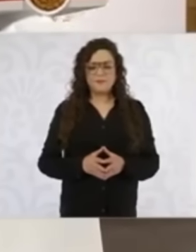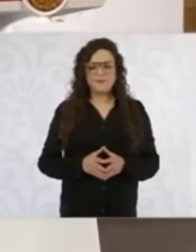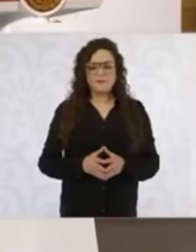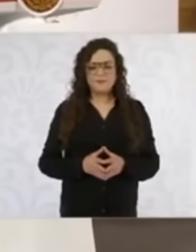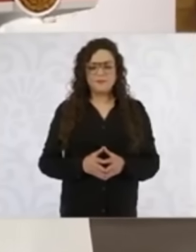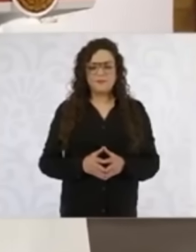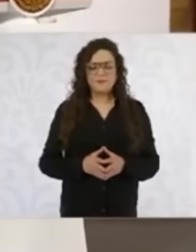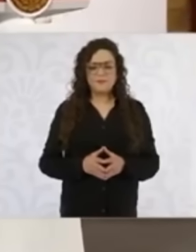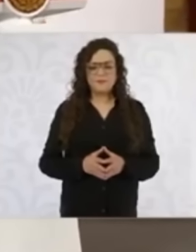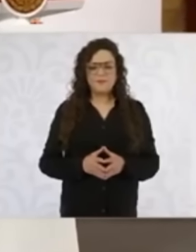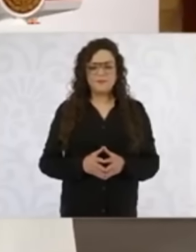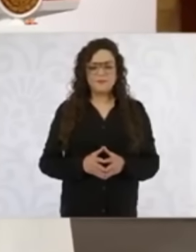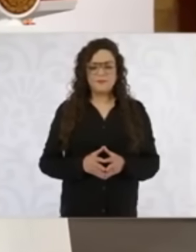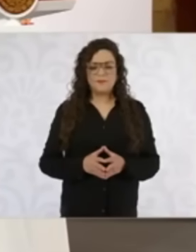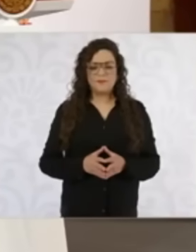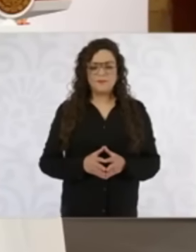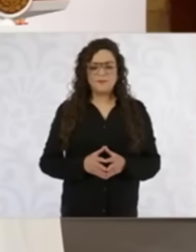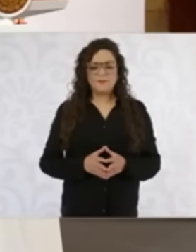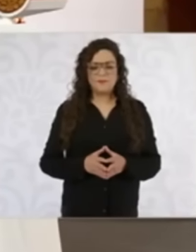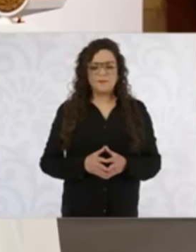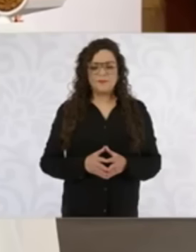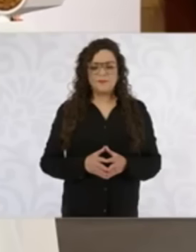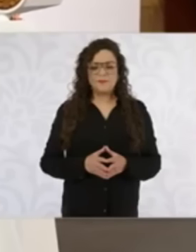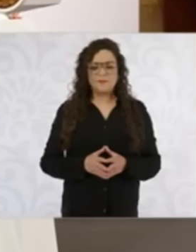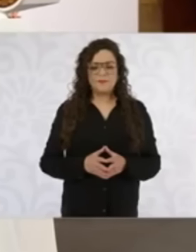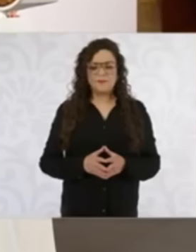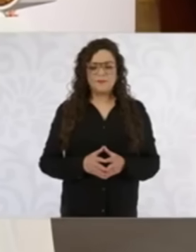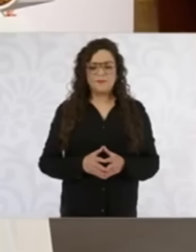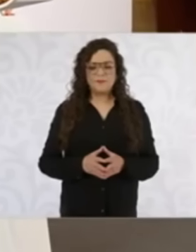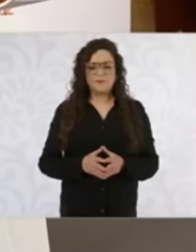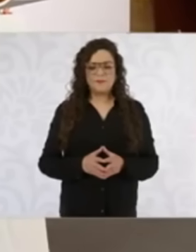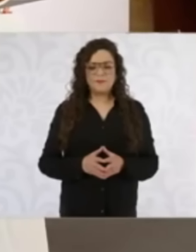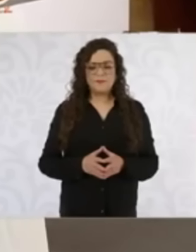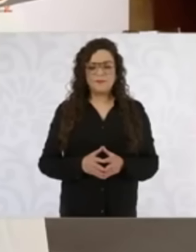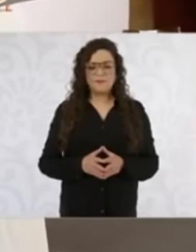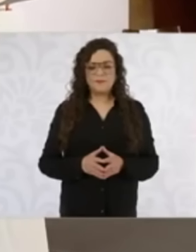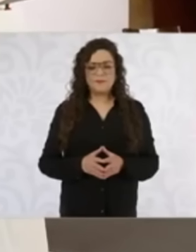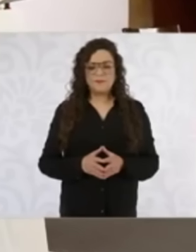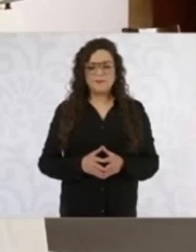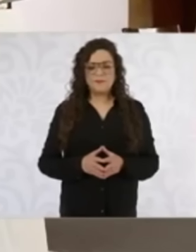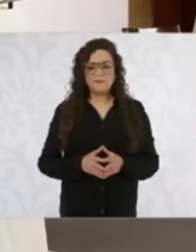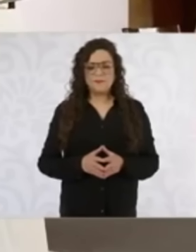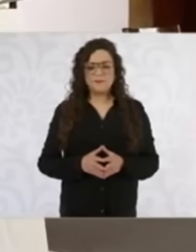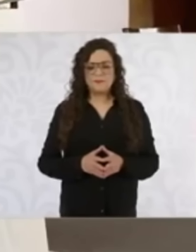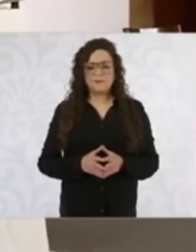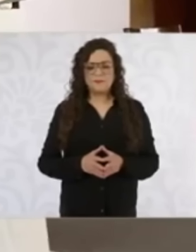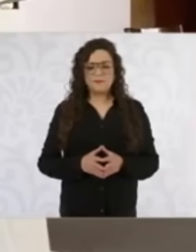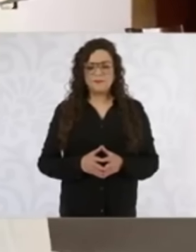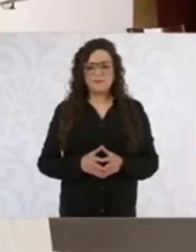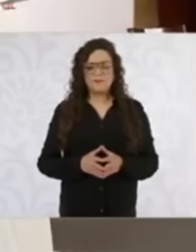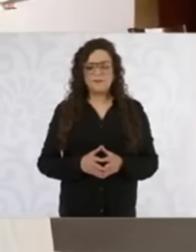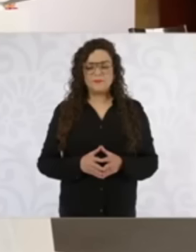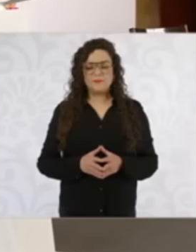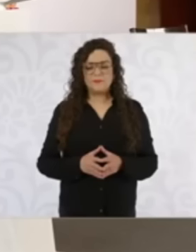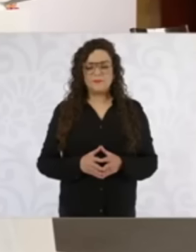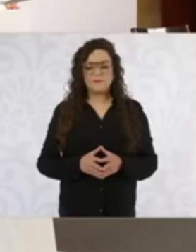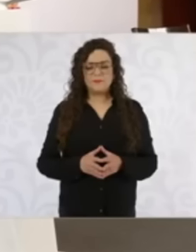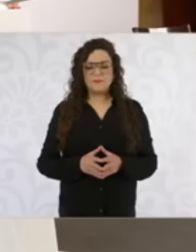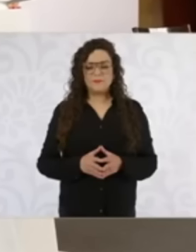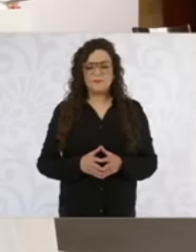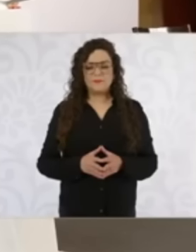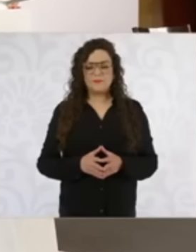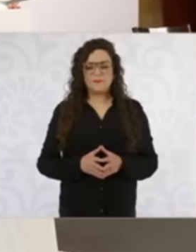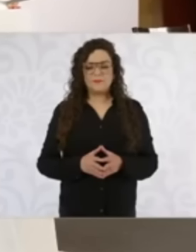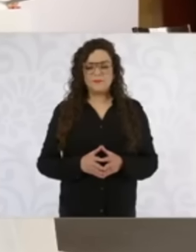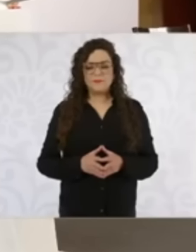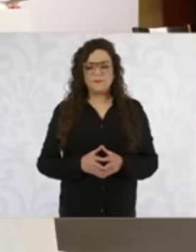Pero no todo es miel sobre hojuelas. Hay que estar bien truchas porque hay muchos detalles que pueden afectar nuestra pensión. Por ejemplo, si tienes